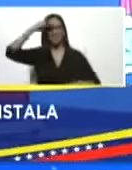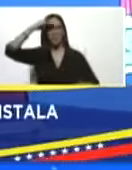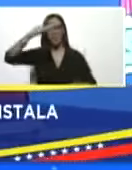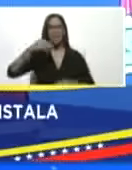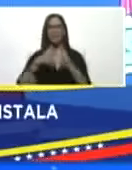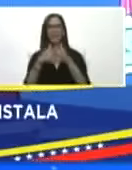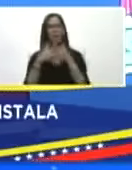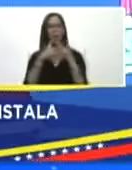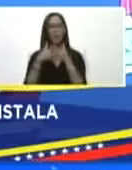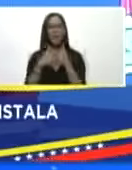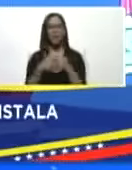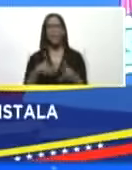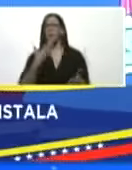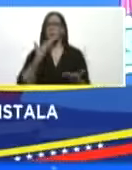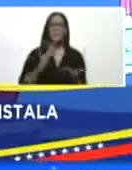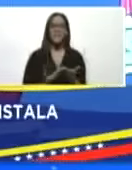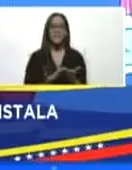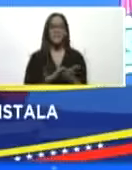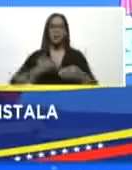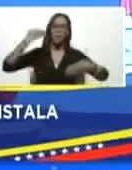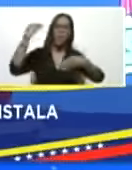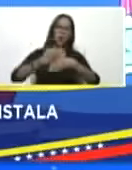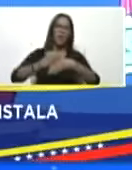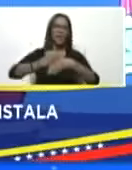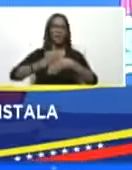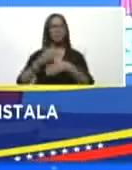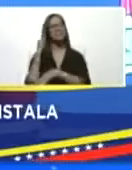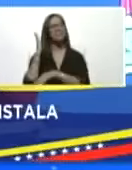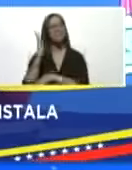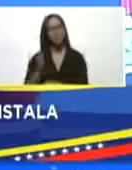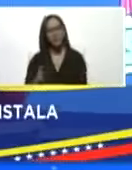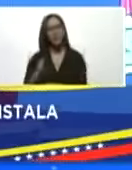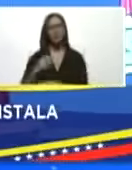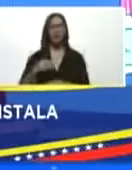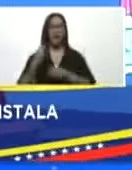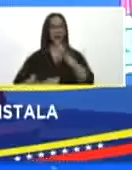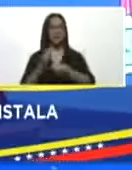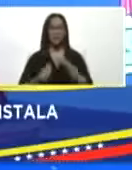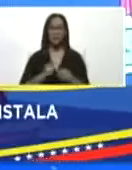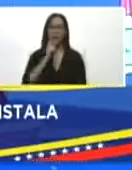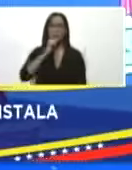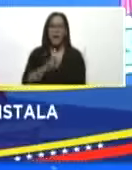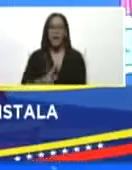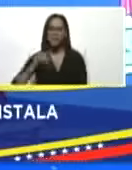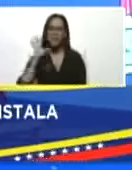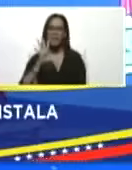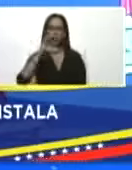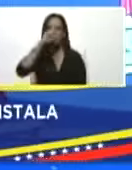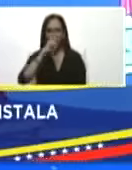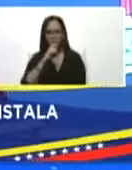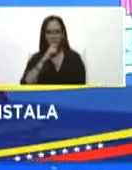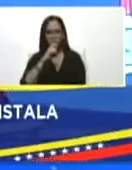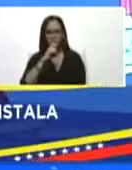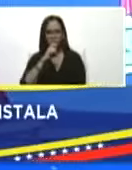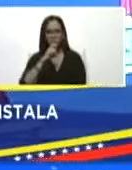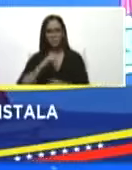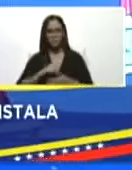Estados Unidos, pidiendo bloqueo, sanciones, haciéndole daño 5 años